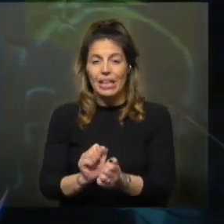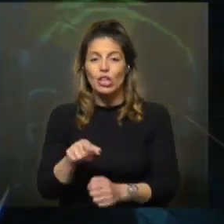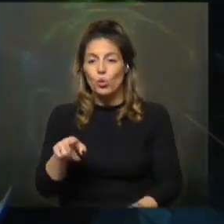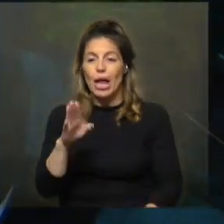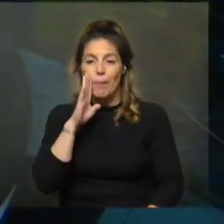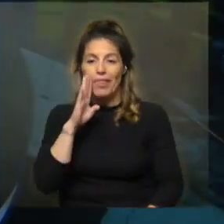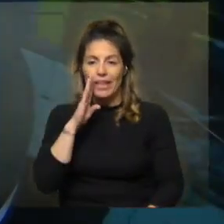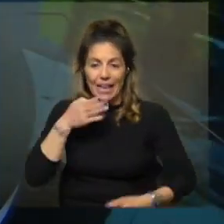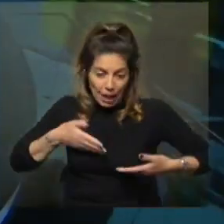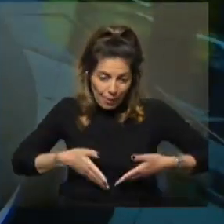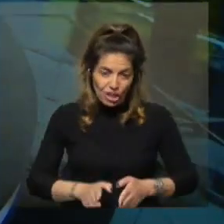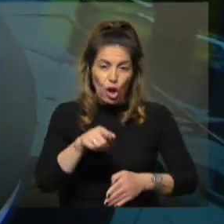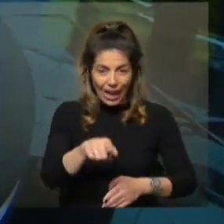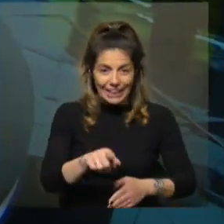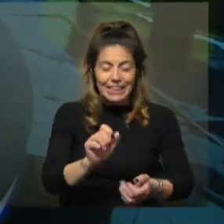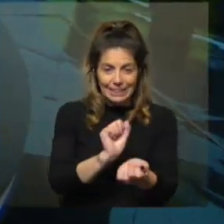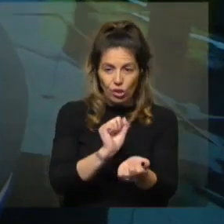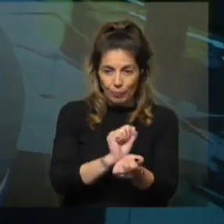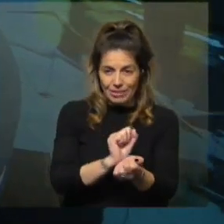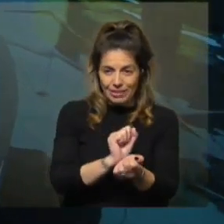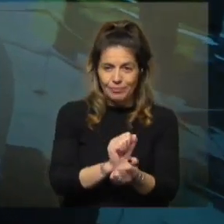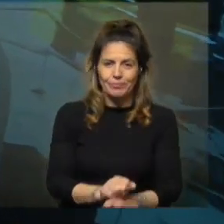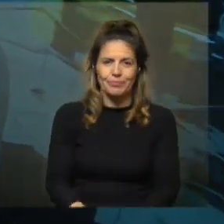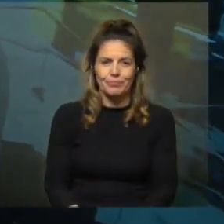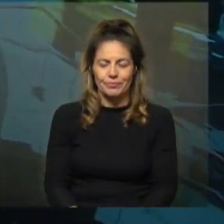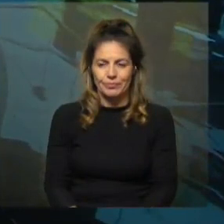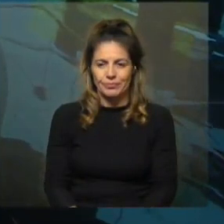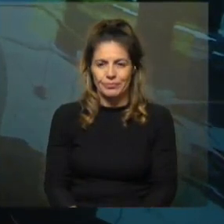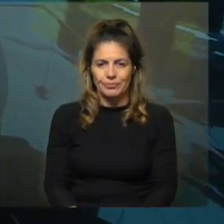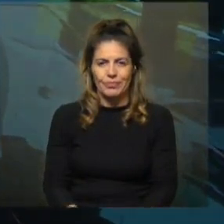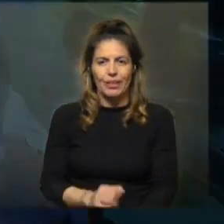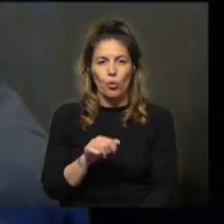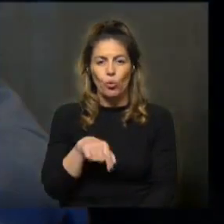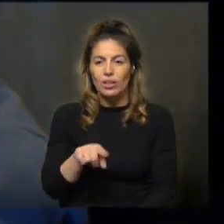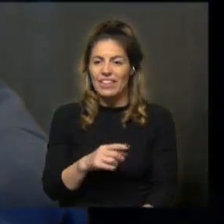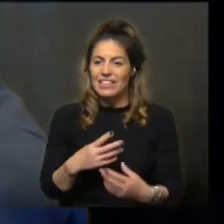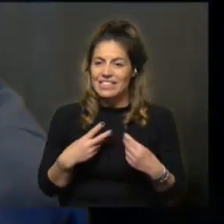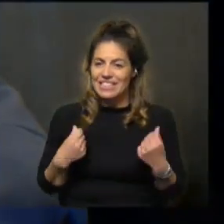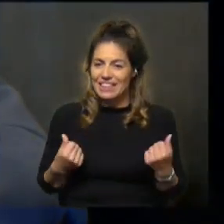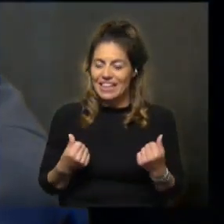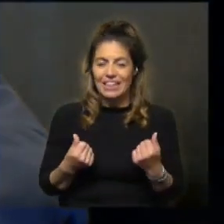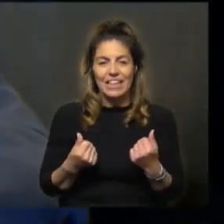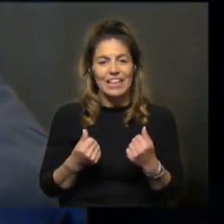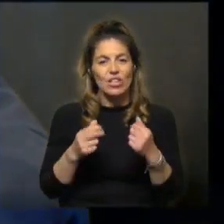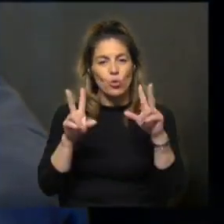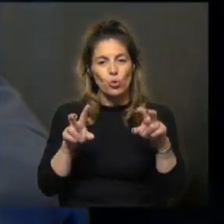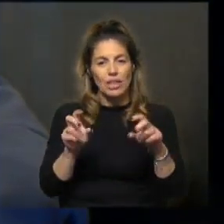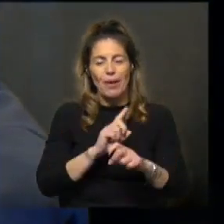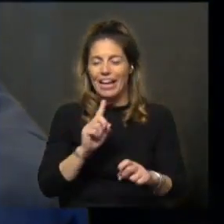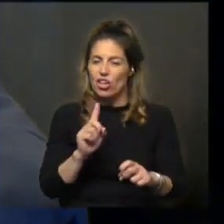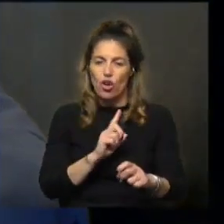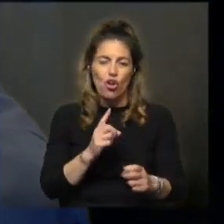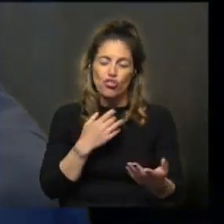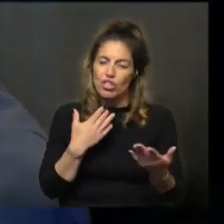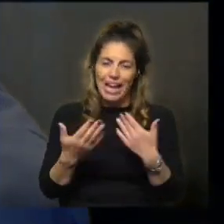que parió en cautiverio exactamente este es así que sienten que es un tema que de repente está no demasiado